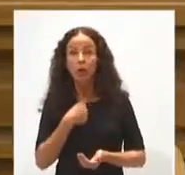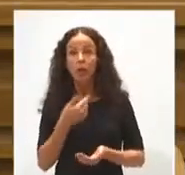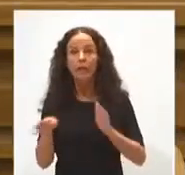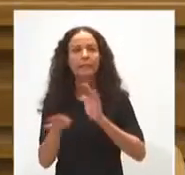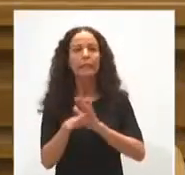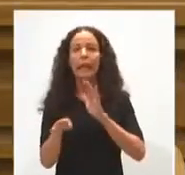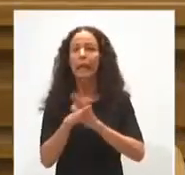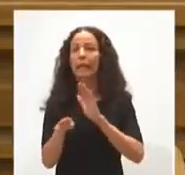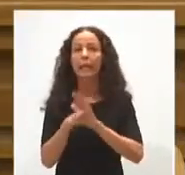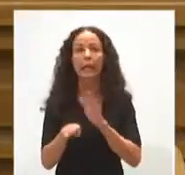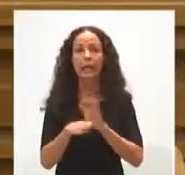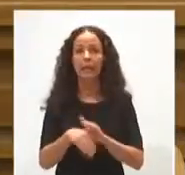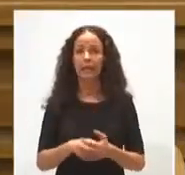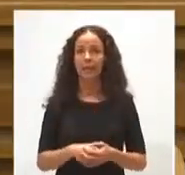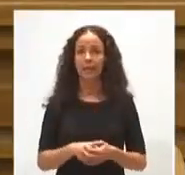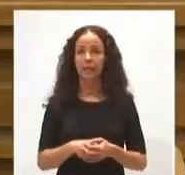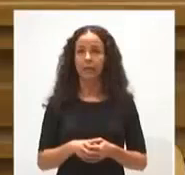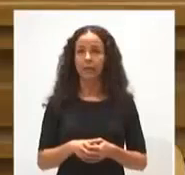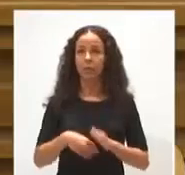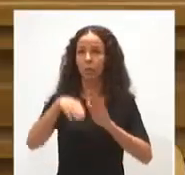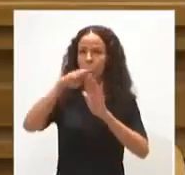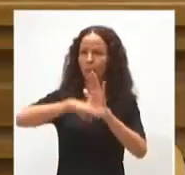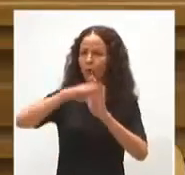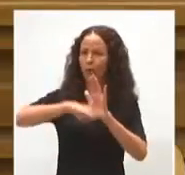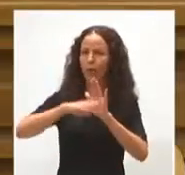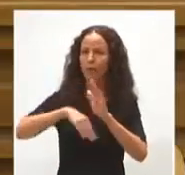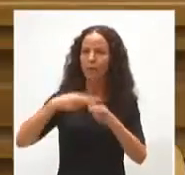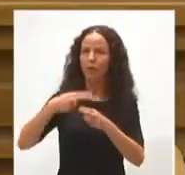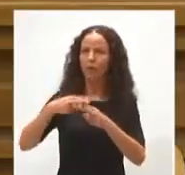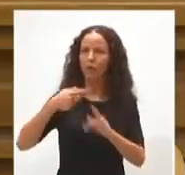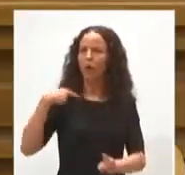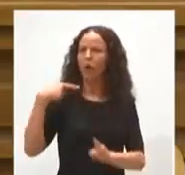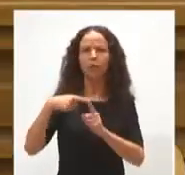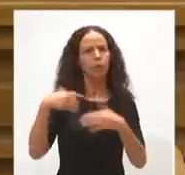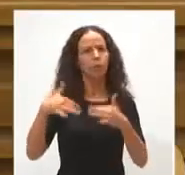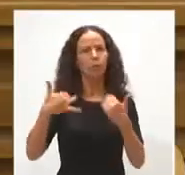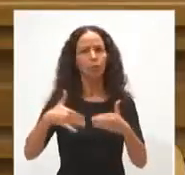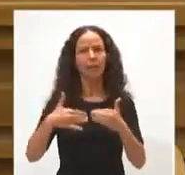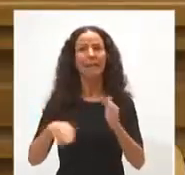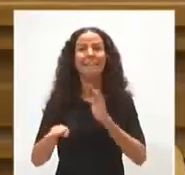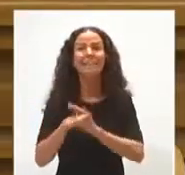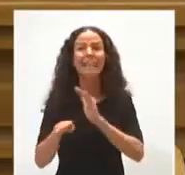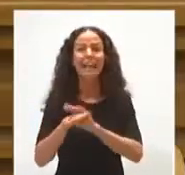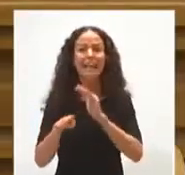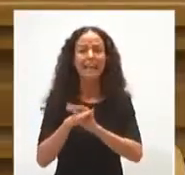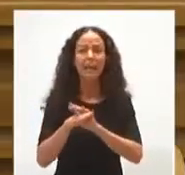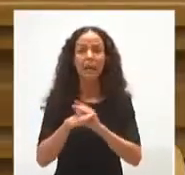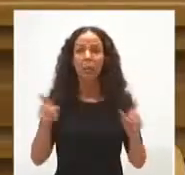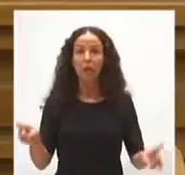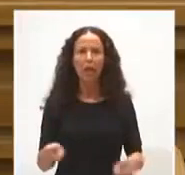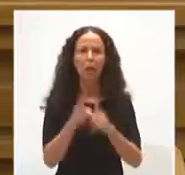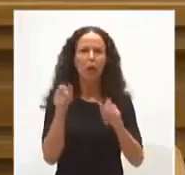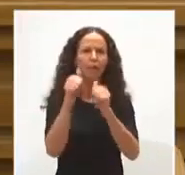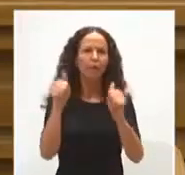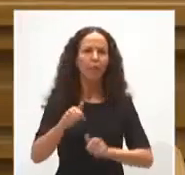es todo un programa político es todo un objetivo de extraordinario seguir daba lo mismo de qué manera no